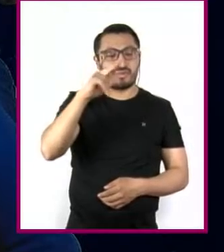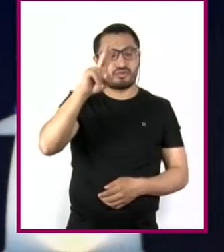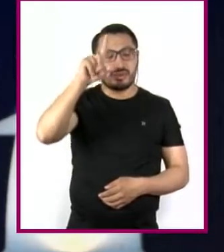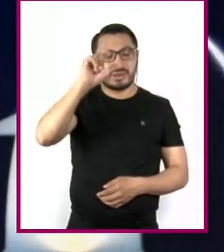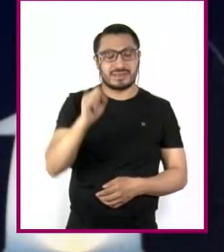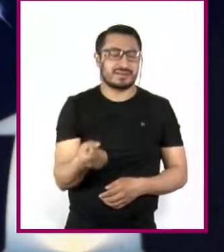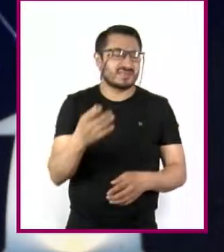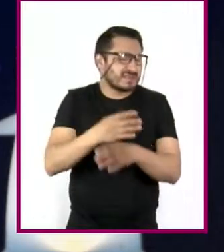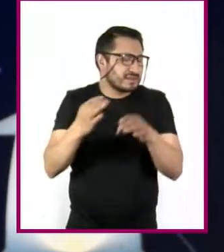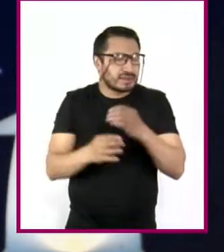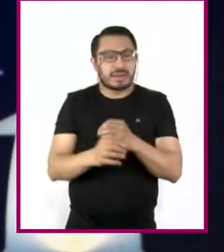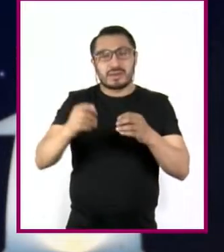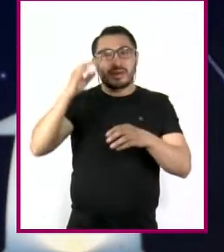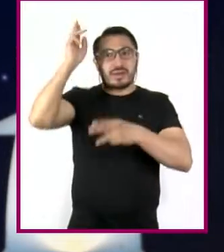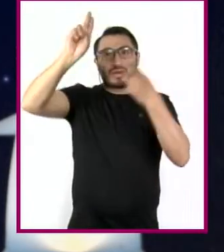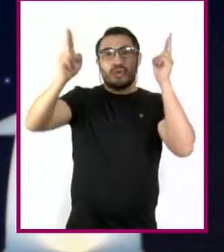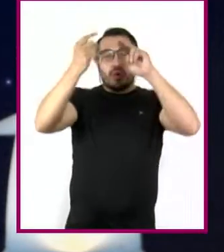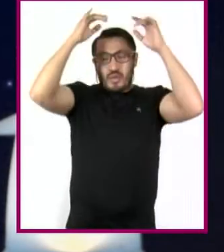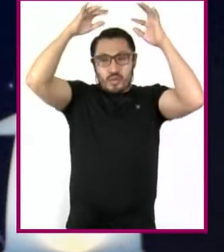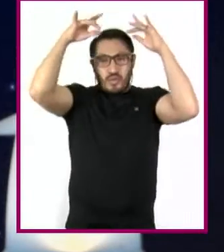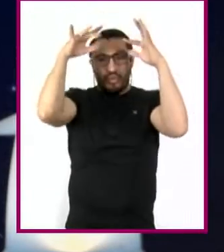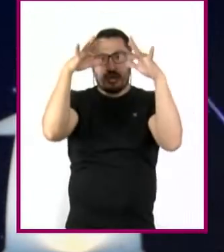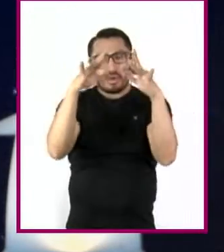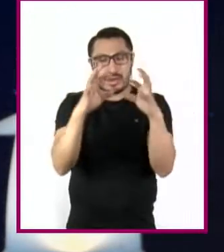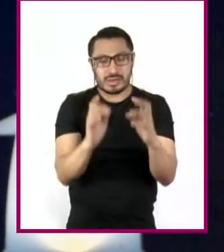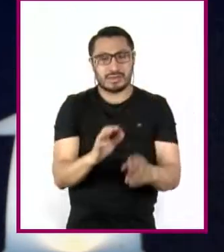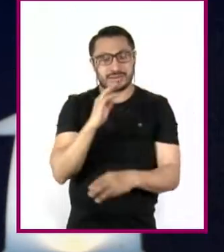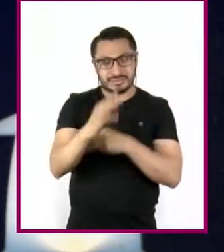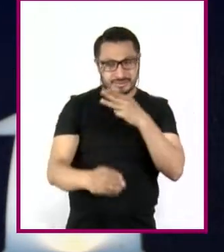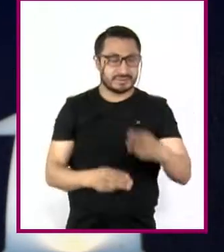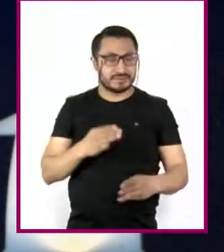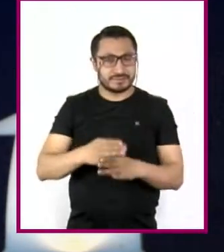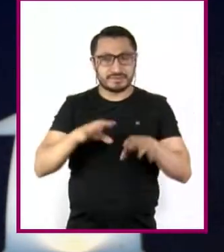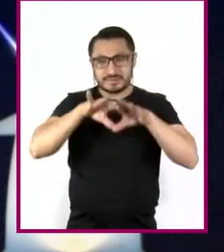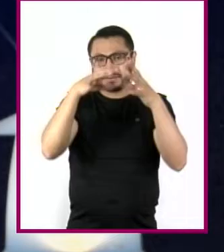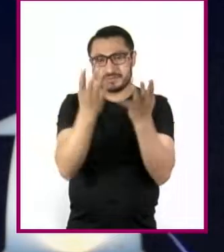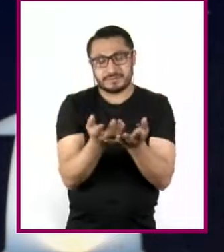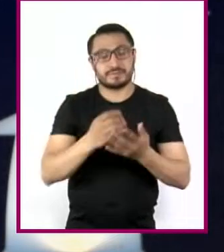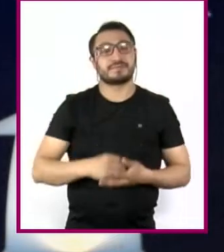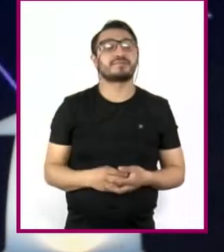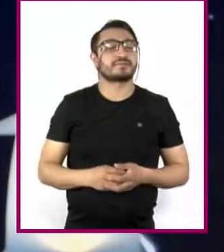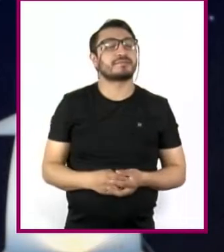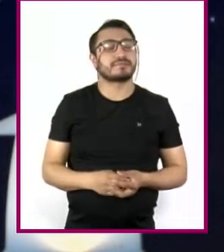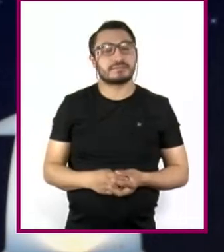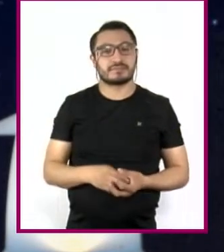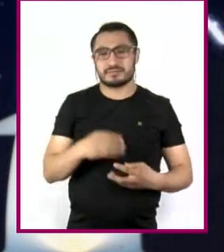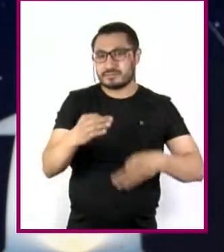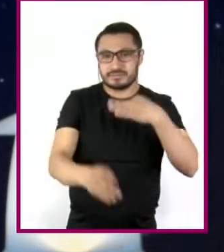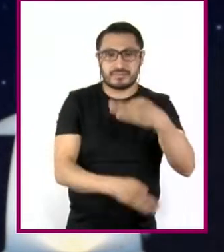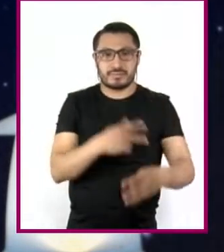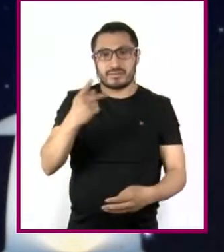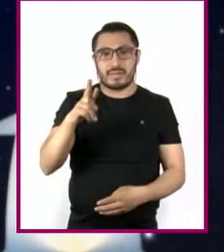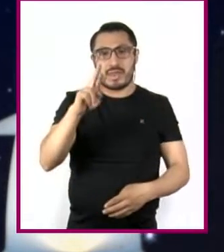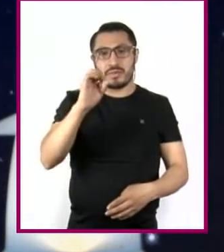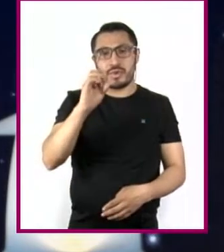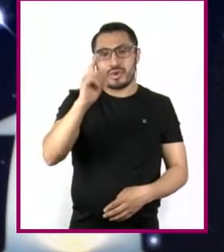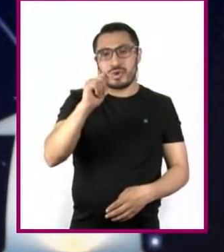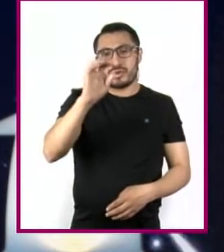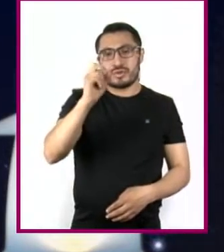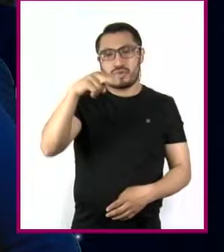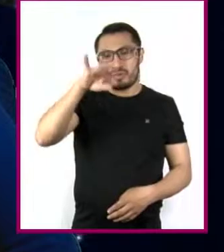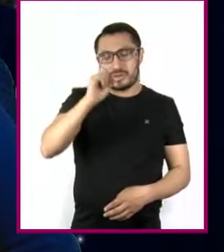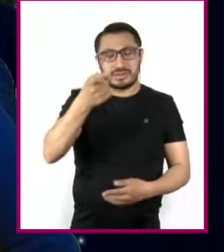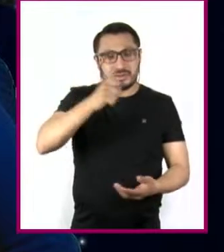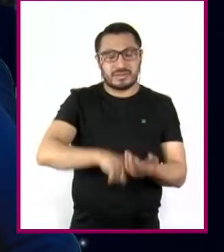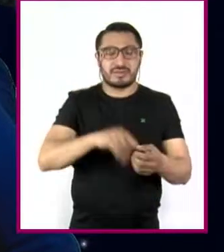el espacio y básicamente bombardeaban la Tierra de forma continua. También recuerdo que casi todas eran protones o núcleos de algunos